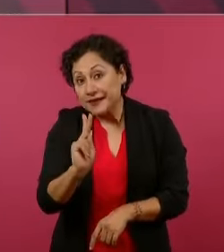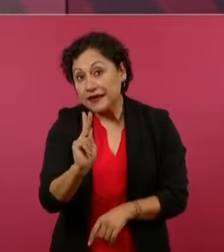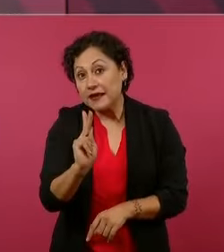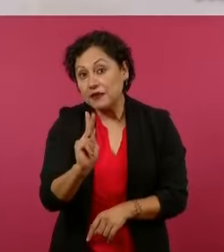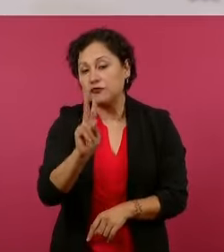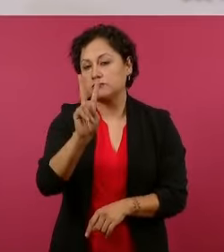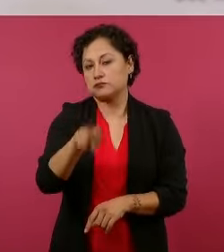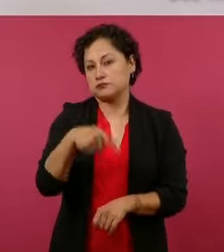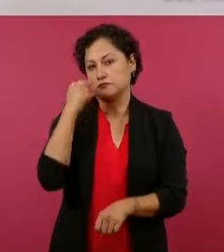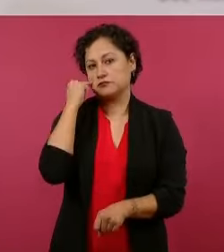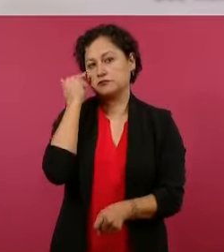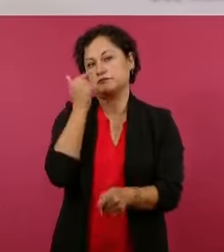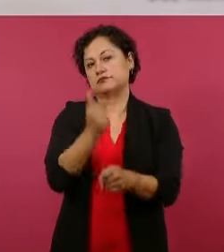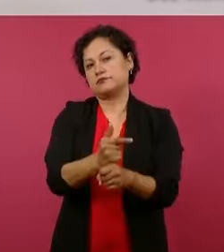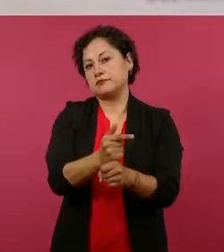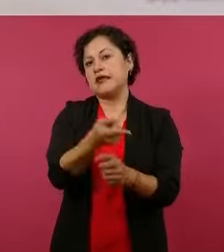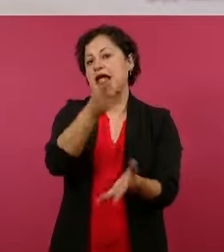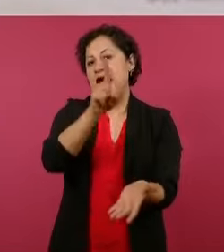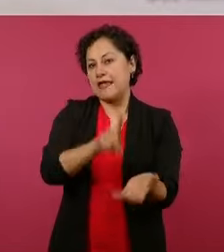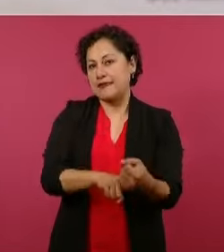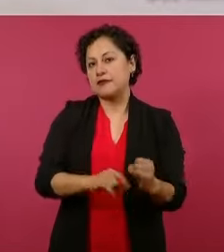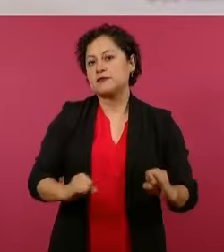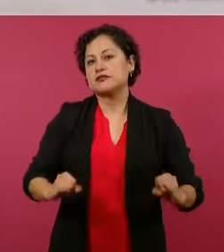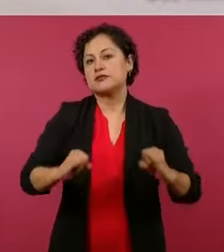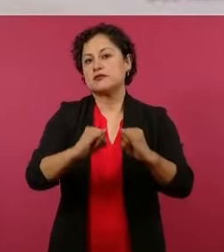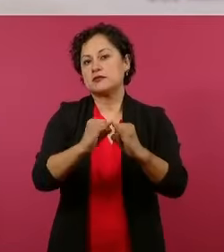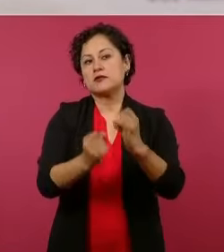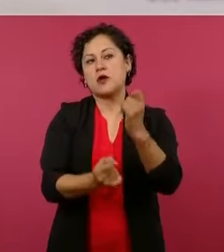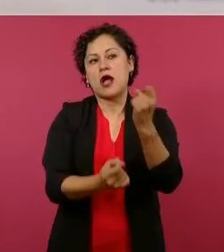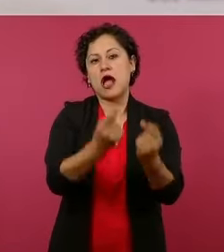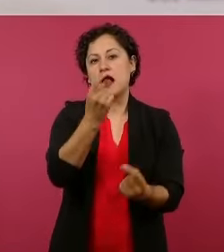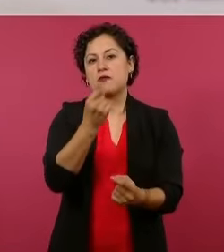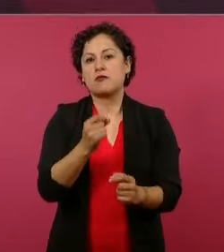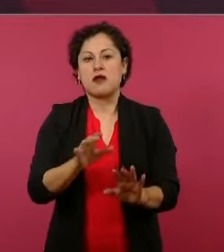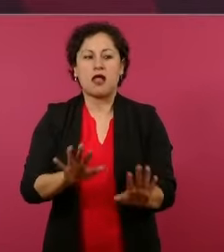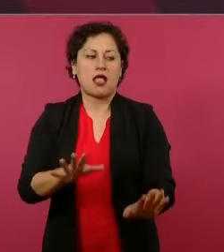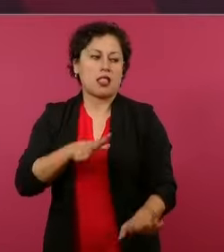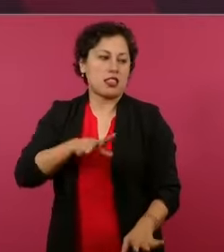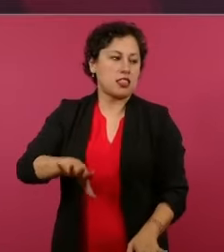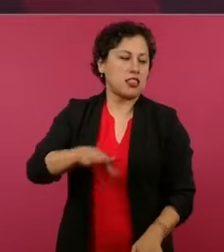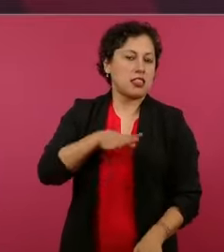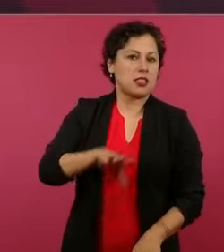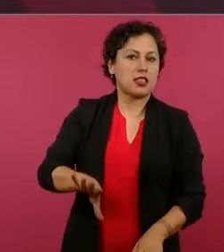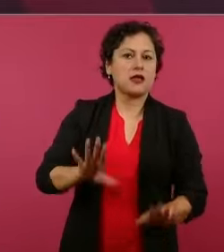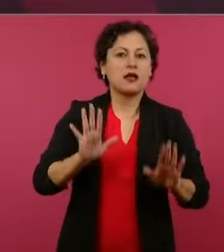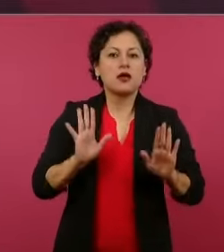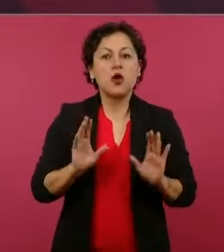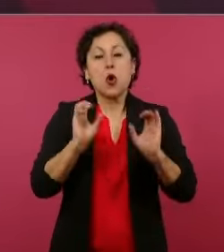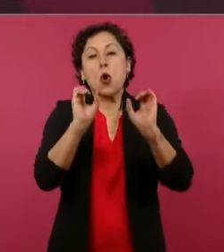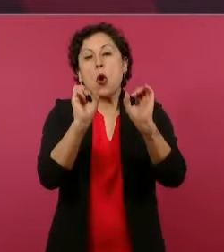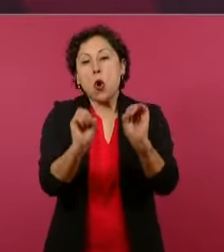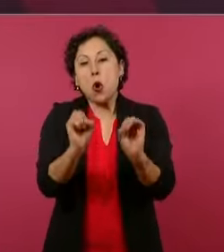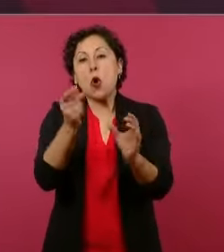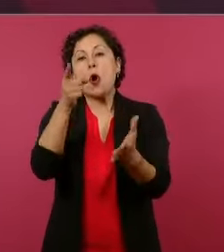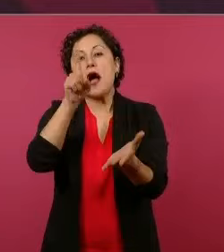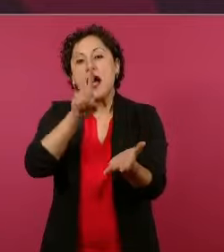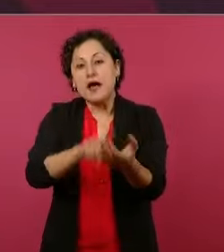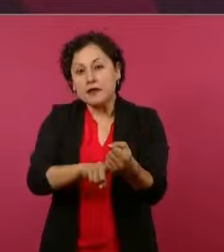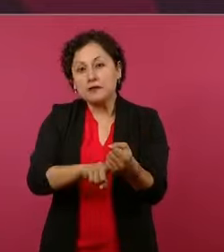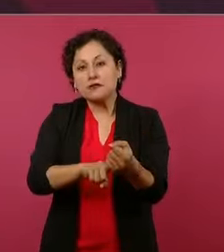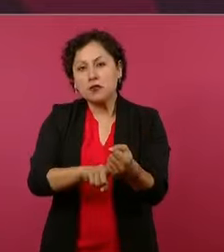resistencias en los mismos institutos o gente que quiere